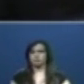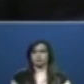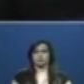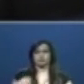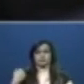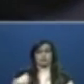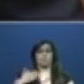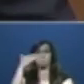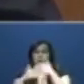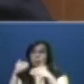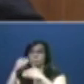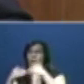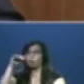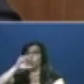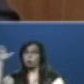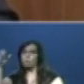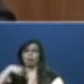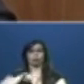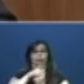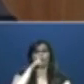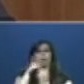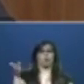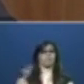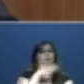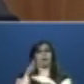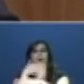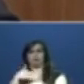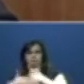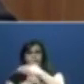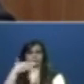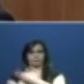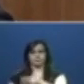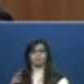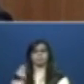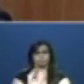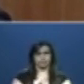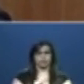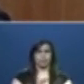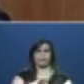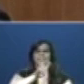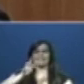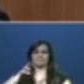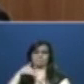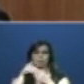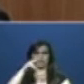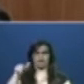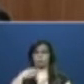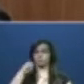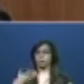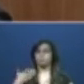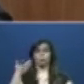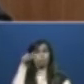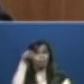año los plazos de la agenda digital europea con una inversión de la junta de 43 millones de euros Pues bien señorías muchos de estos